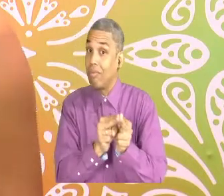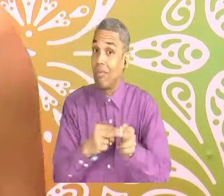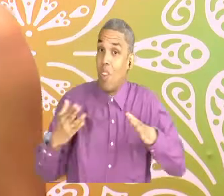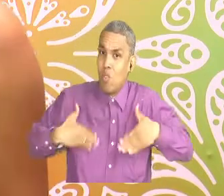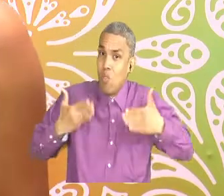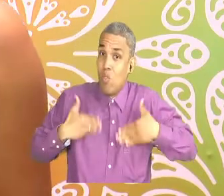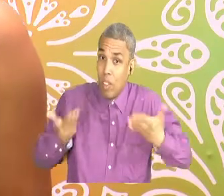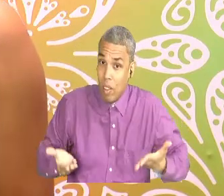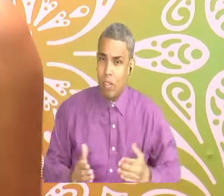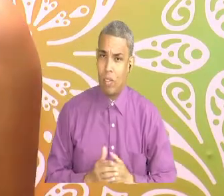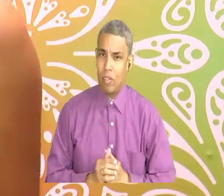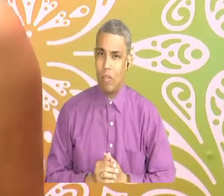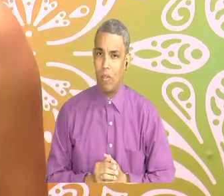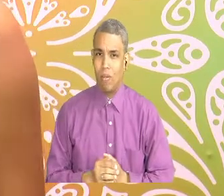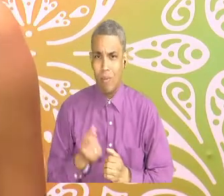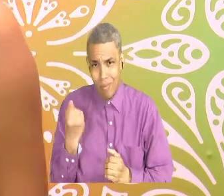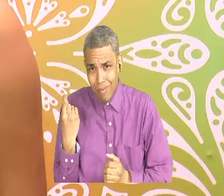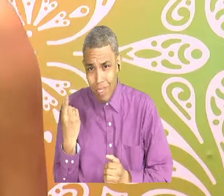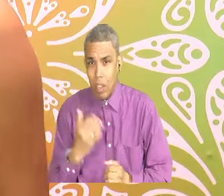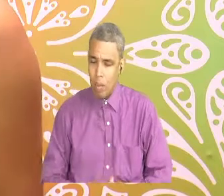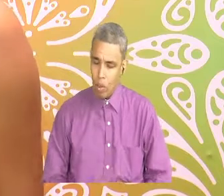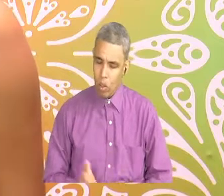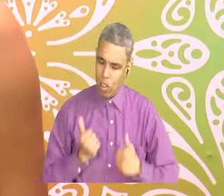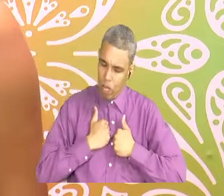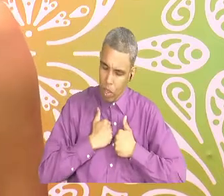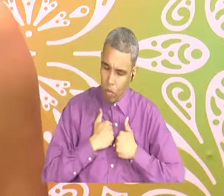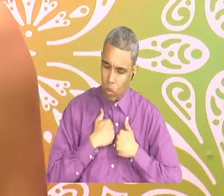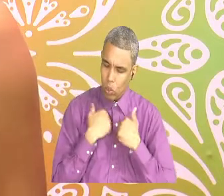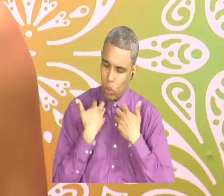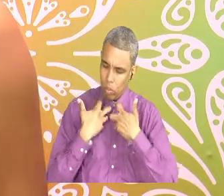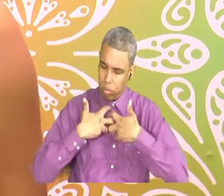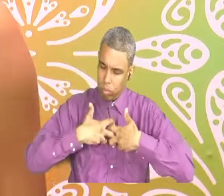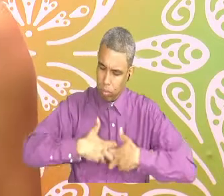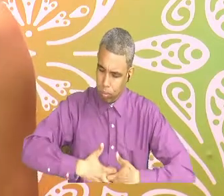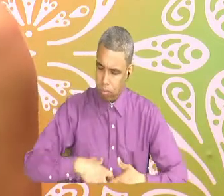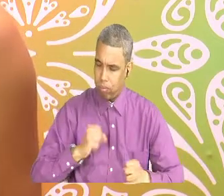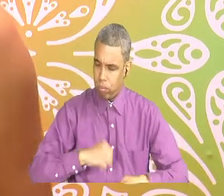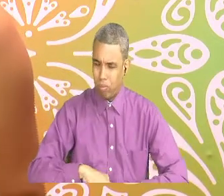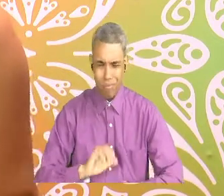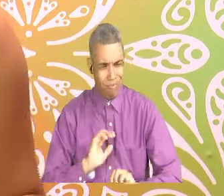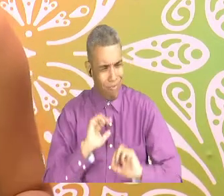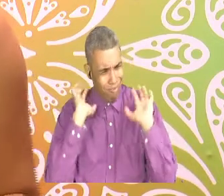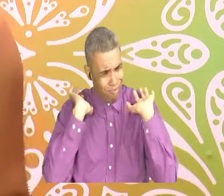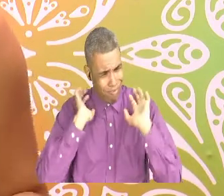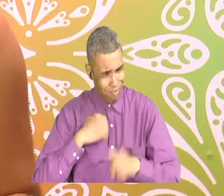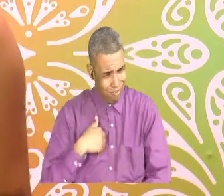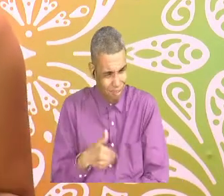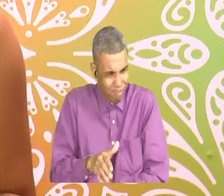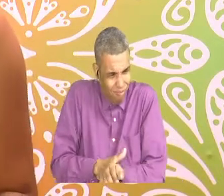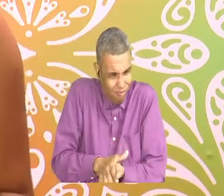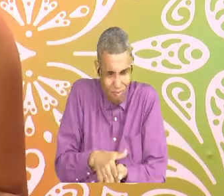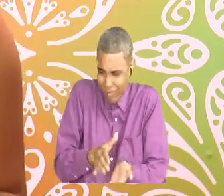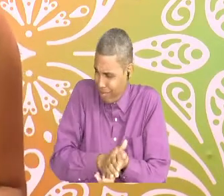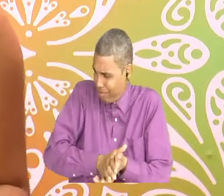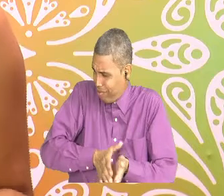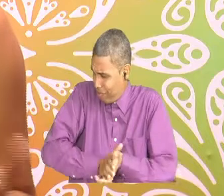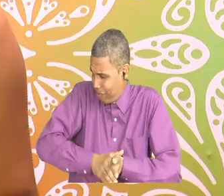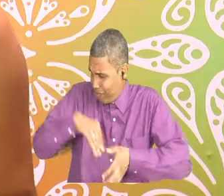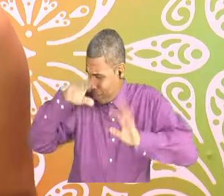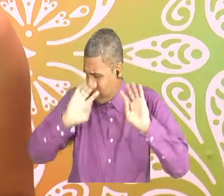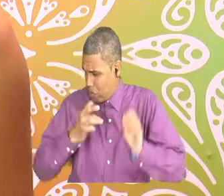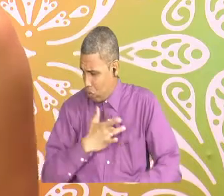agradable, desarrollarnos personal y profesionalmente. Por eso es importante no conformarnos, no quedarnos en esa zona de estabilidad. Quizás estamos muy bien,